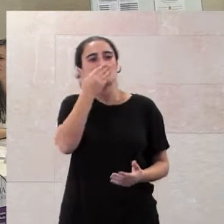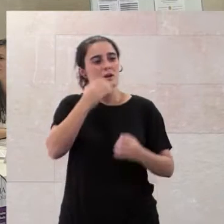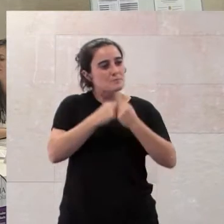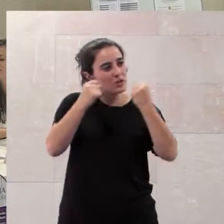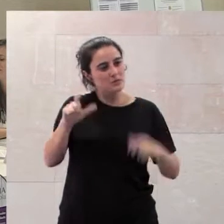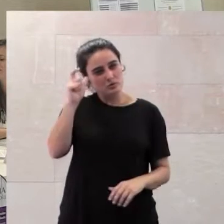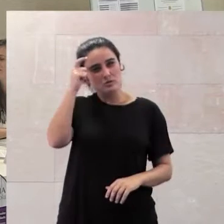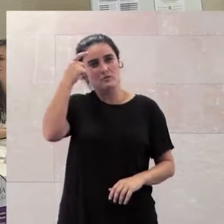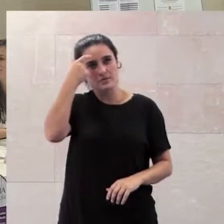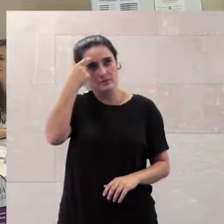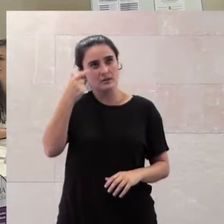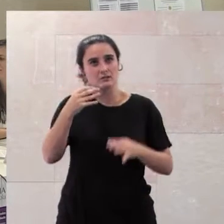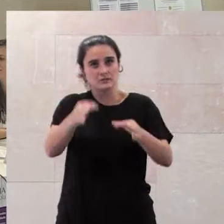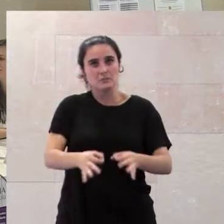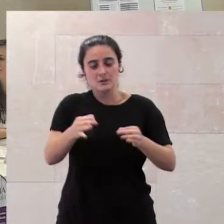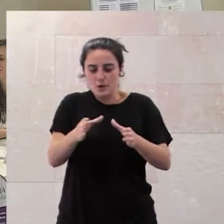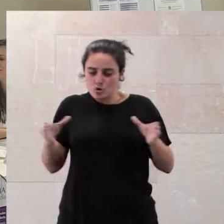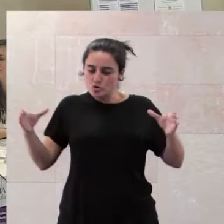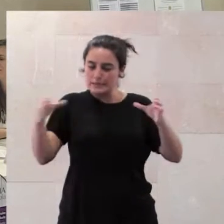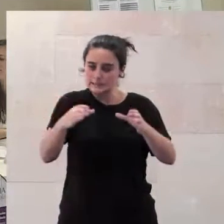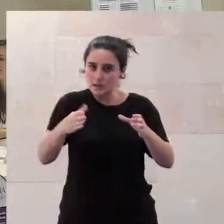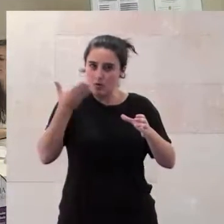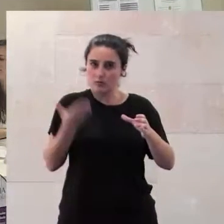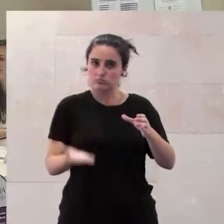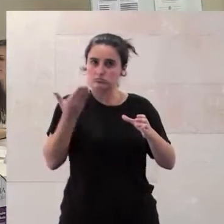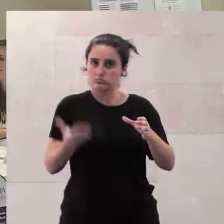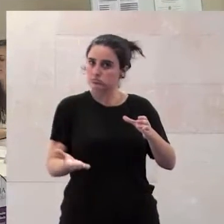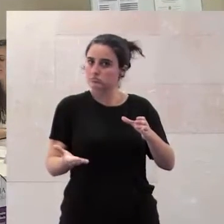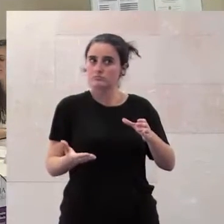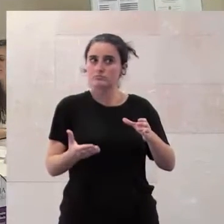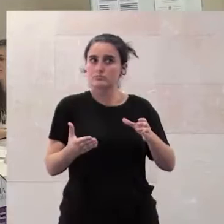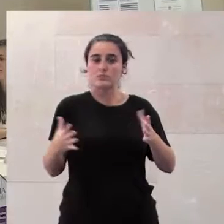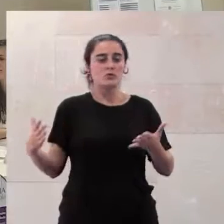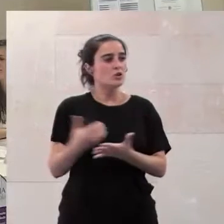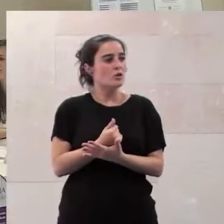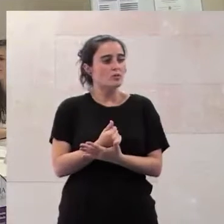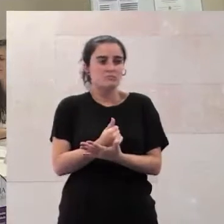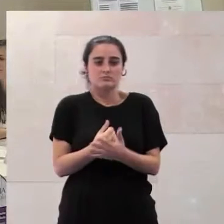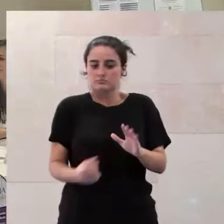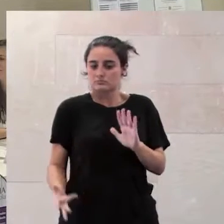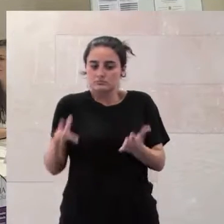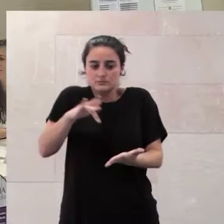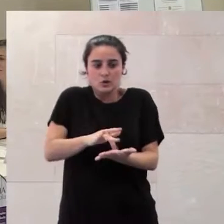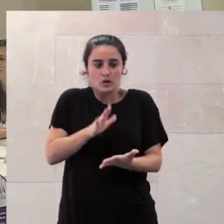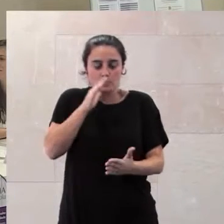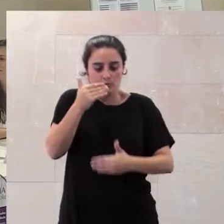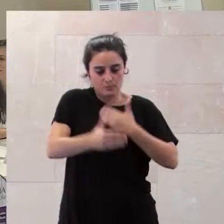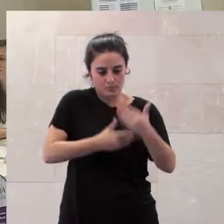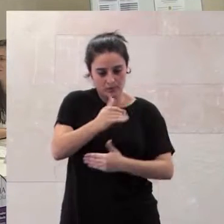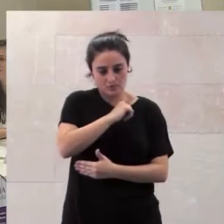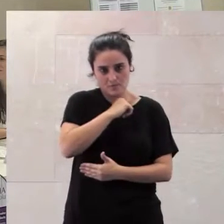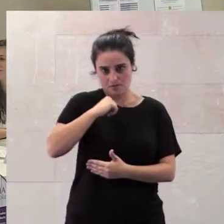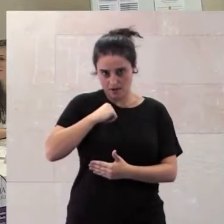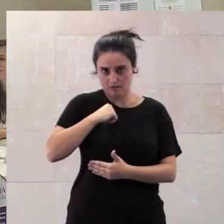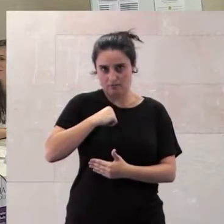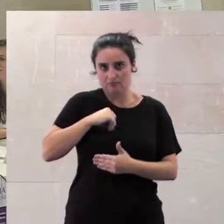todo el rato la clave de lo colectivo es imprescindible, ¿no? Está claro que todo pasa primero por un proceso personal, pero desde